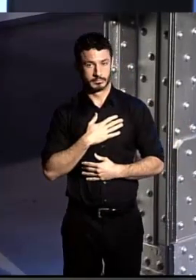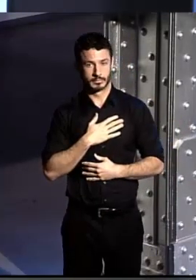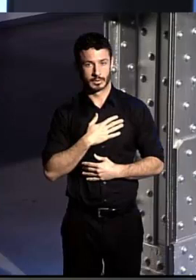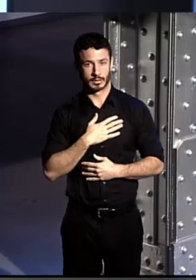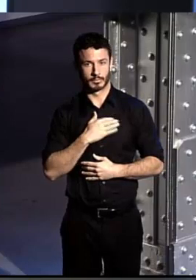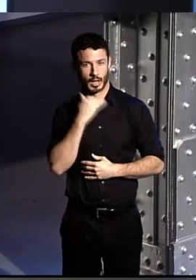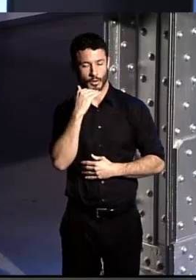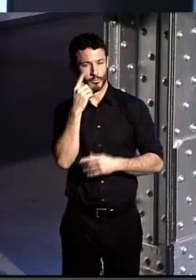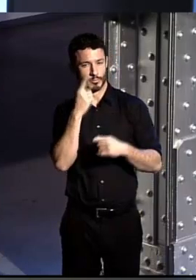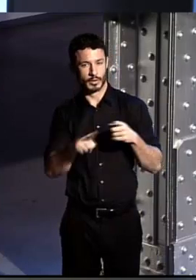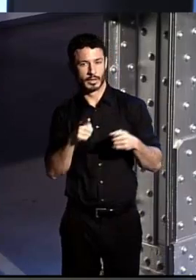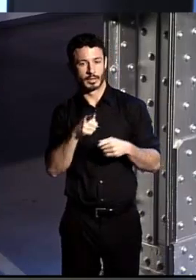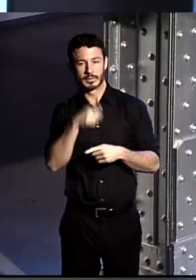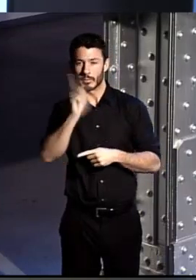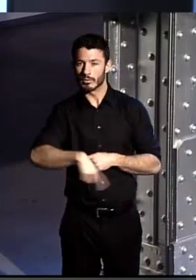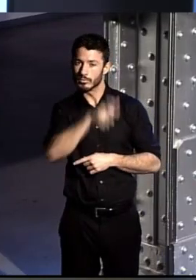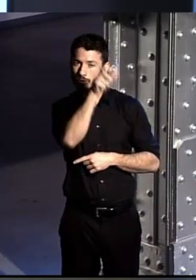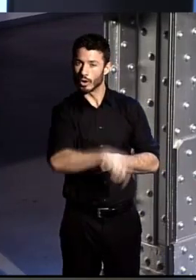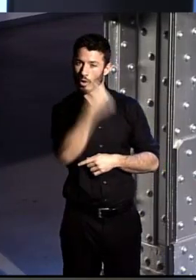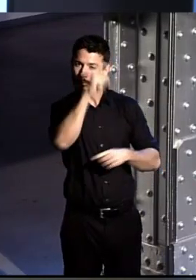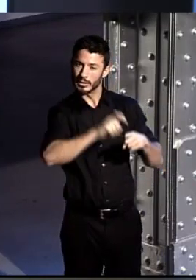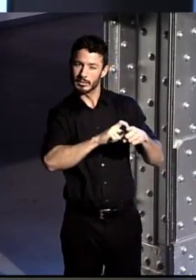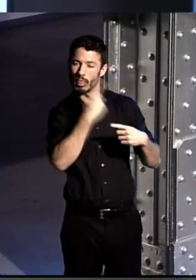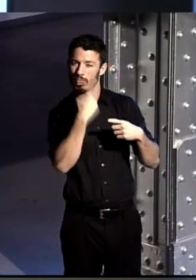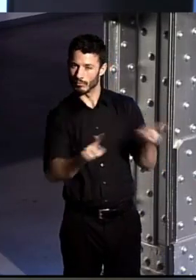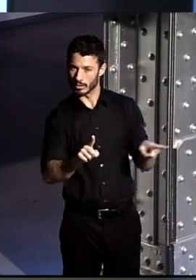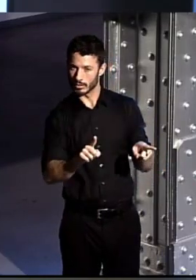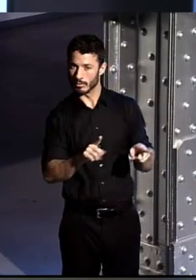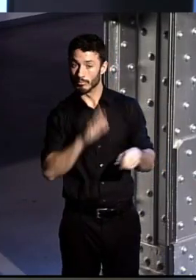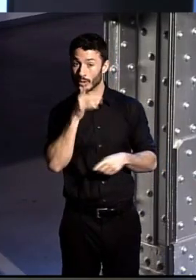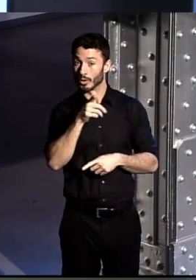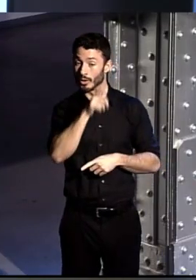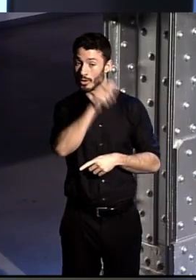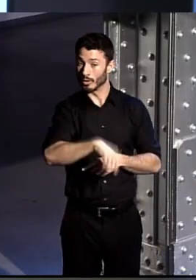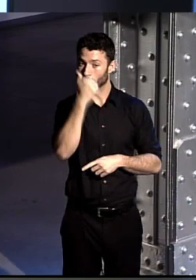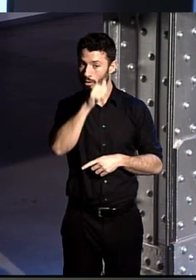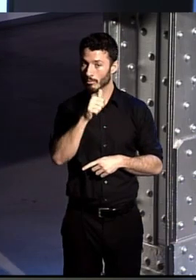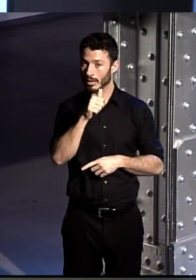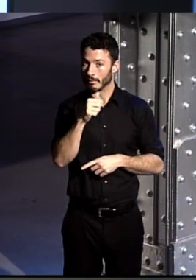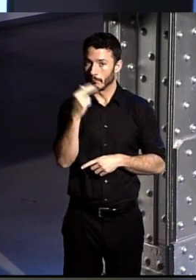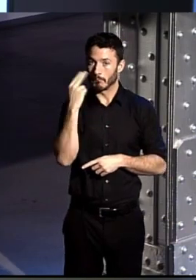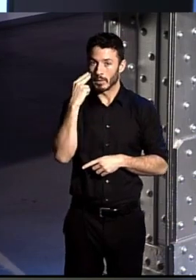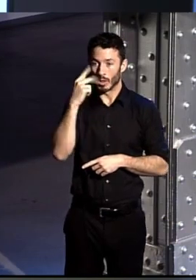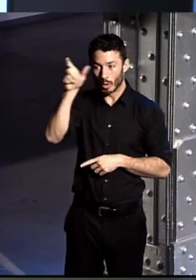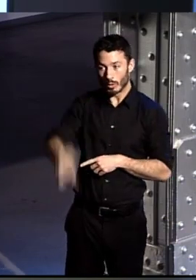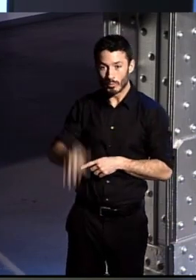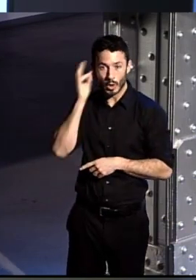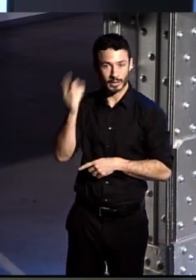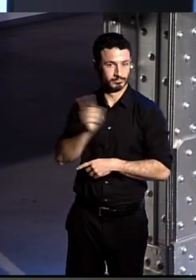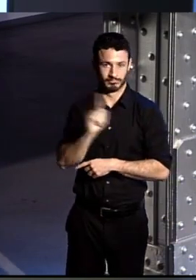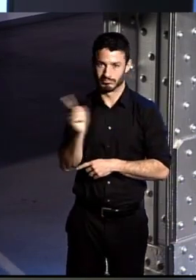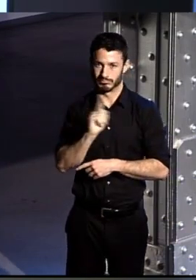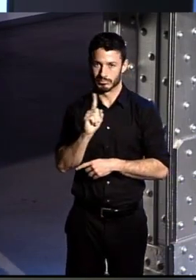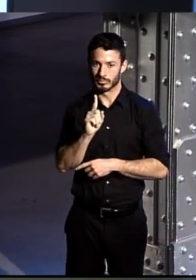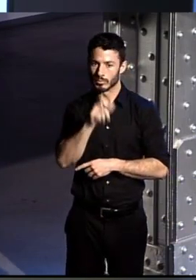allá es que propone un nuevo tipo de hombre, porque los hombres que acompañan a estas mujeres no se sienten intimidados por ellas. Son hombres que